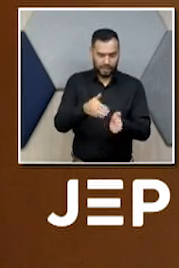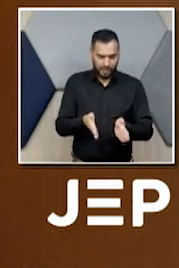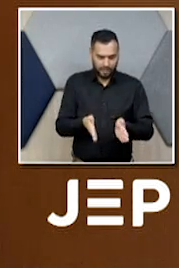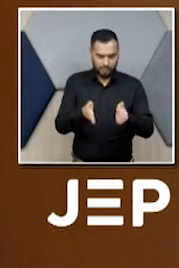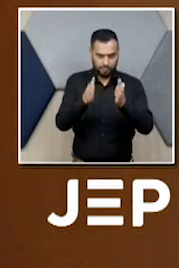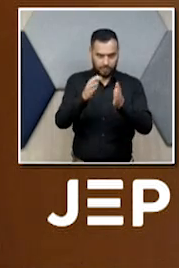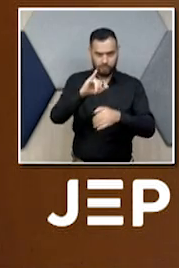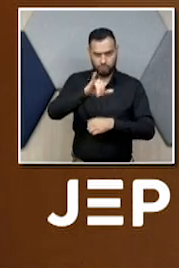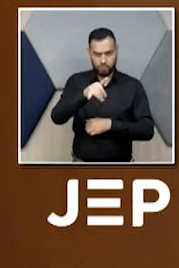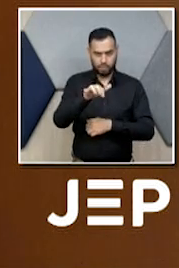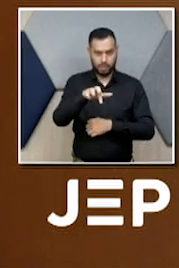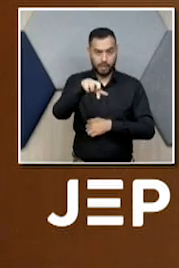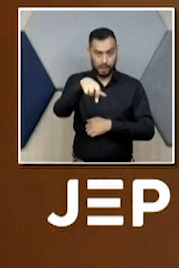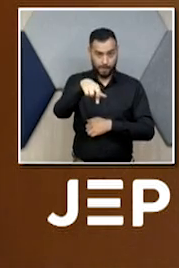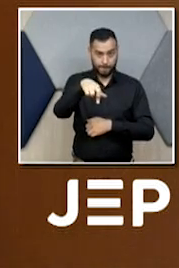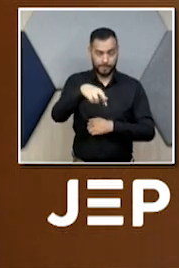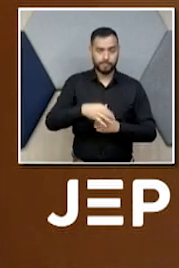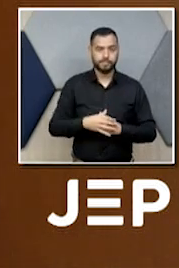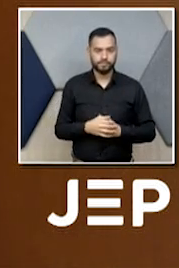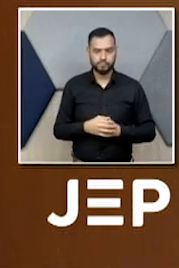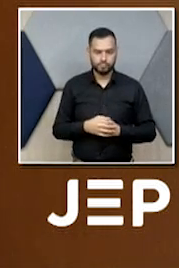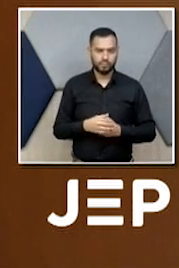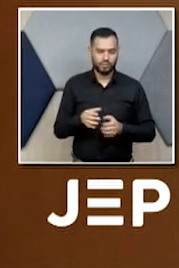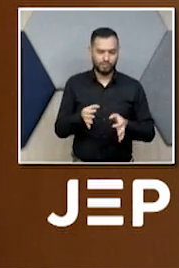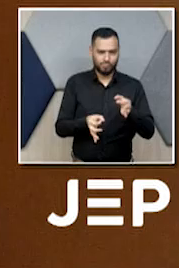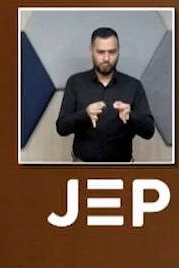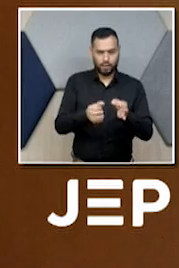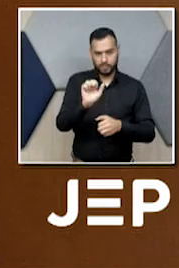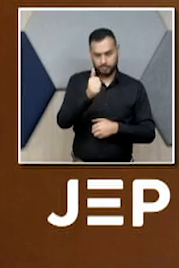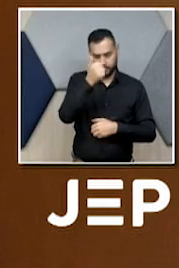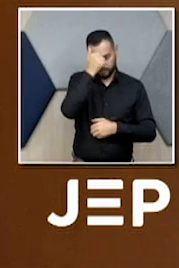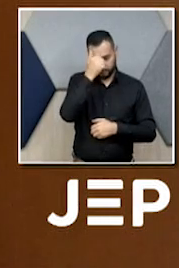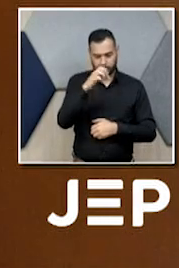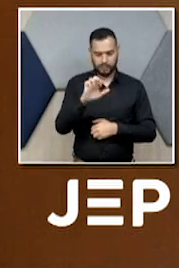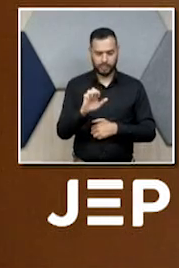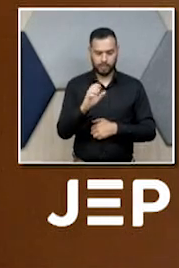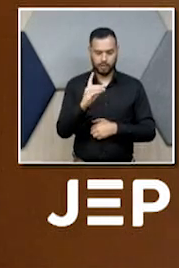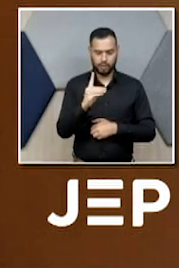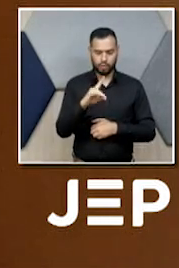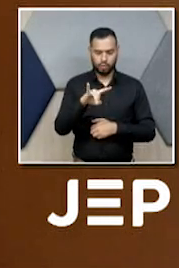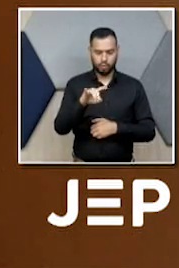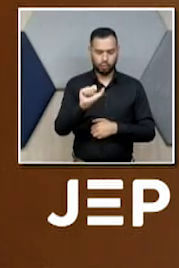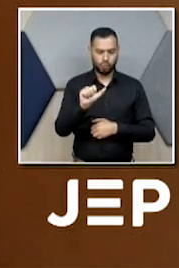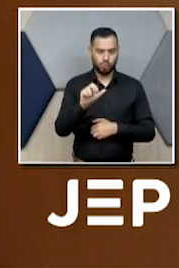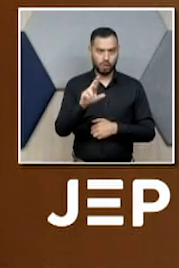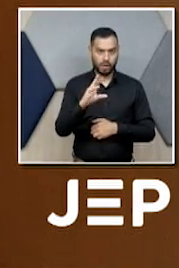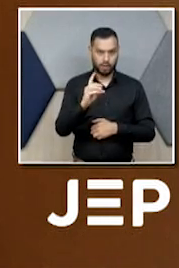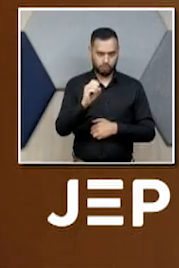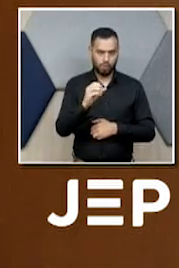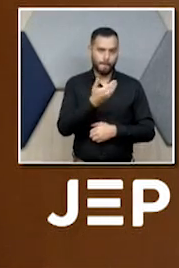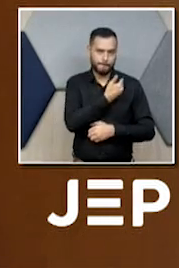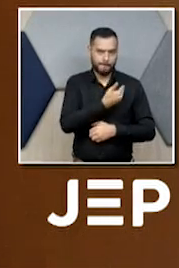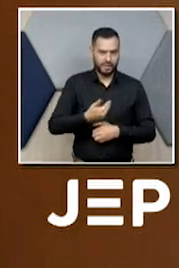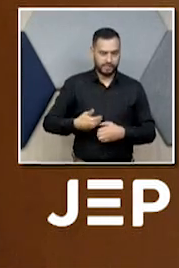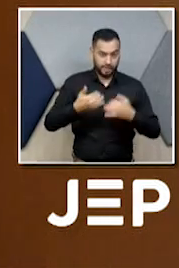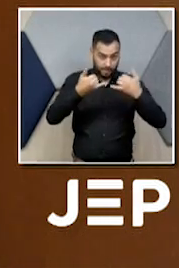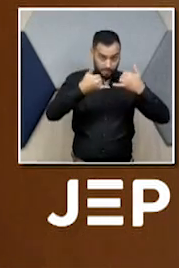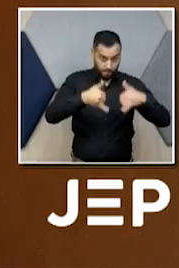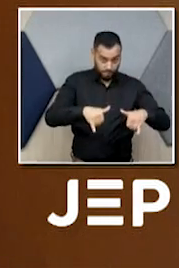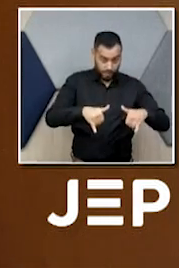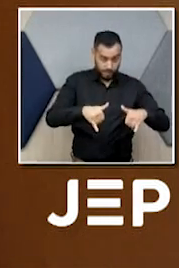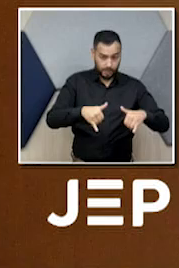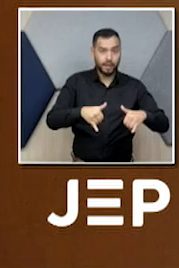Paz el magistrado Eduardo Cifuentes Muñoz, presidente saliente de la jurisdicción, y el